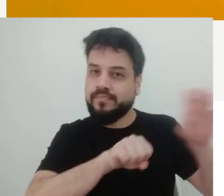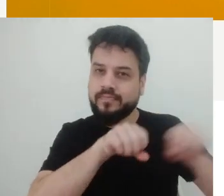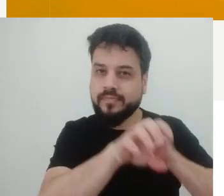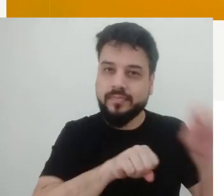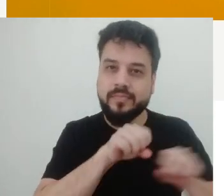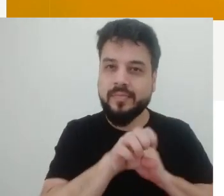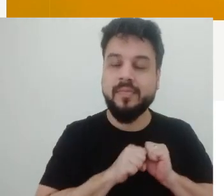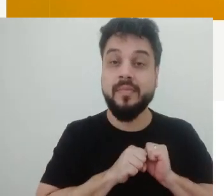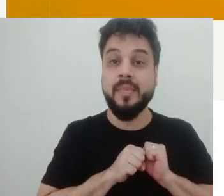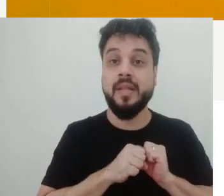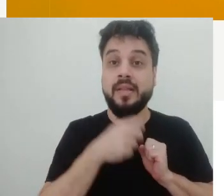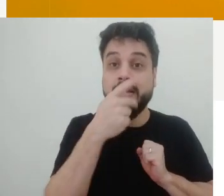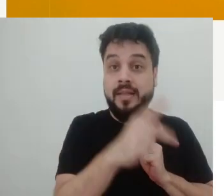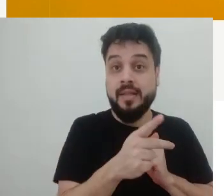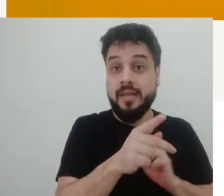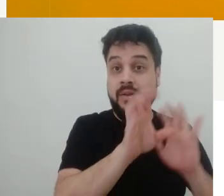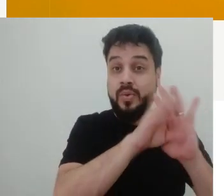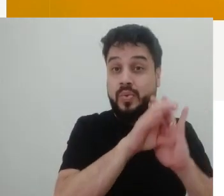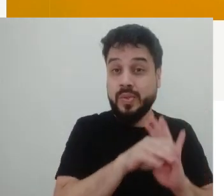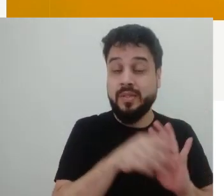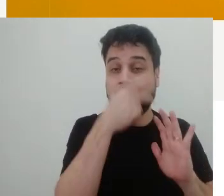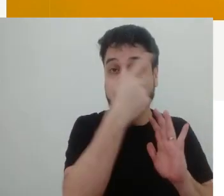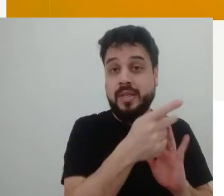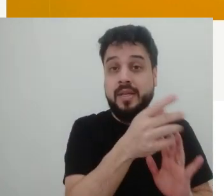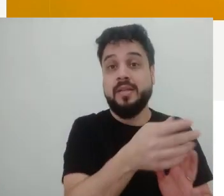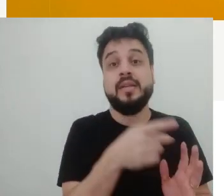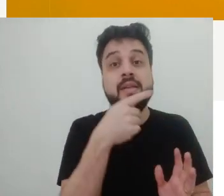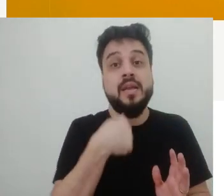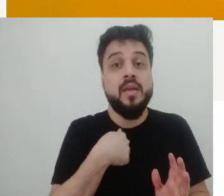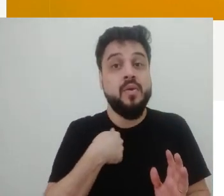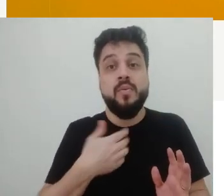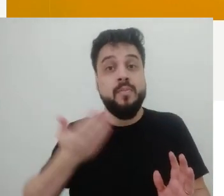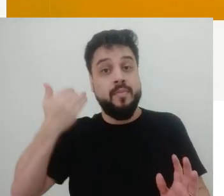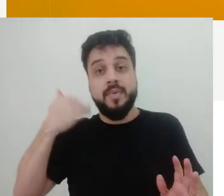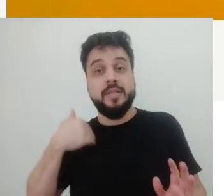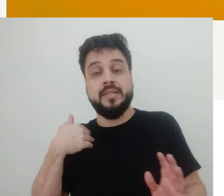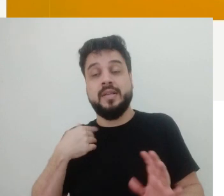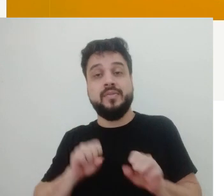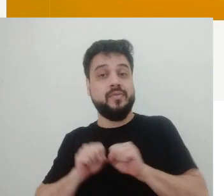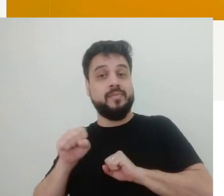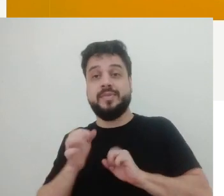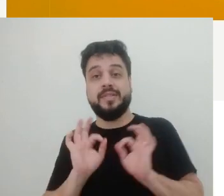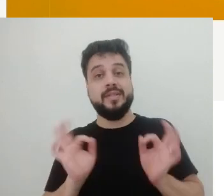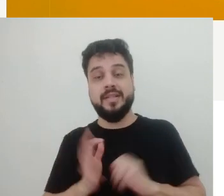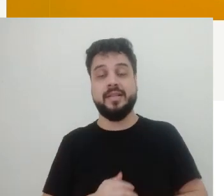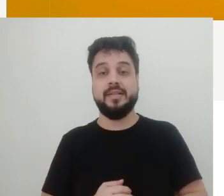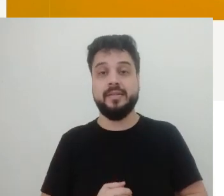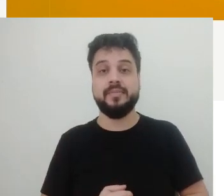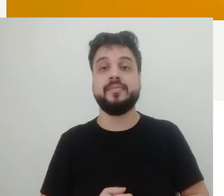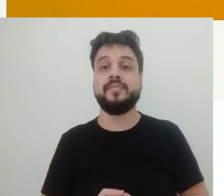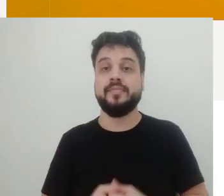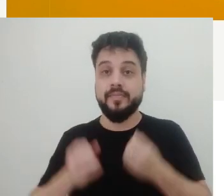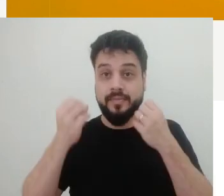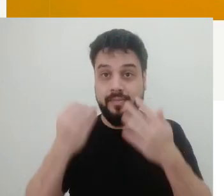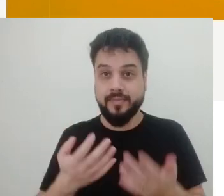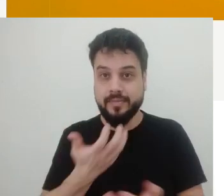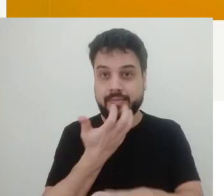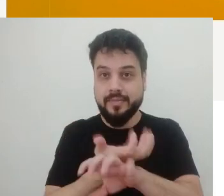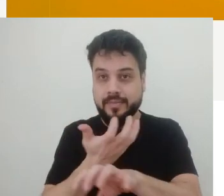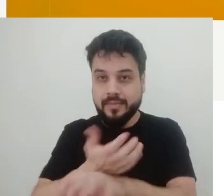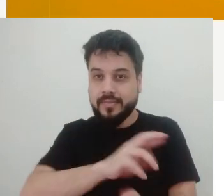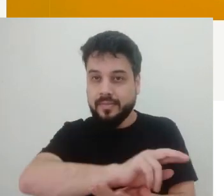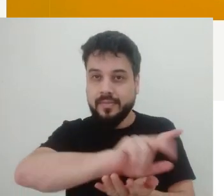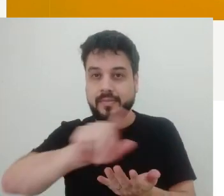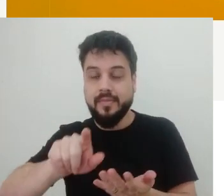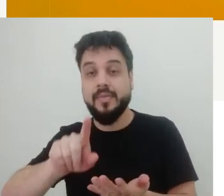tarea de vida, no es una cuestión que se pueda adquirir en un corto plazo, y mucho